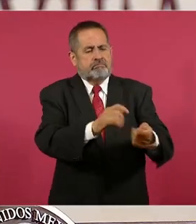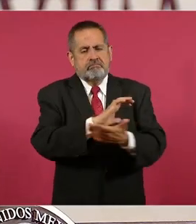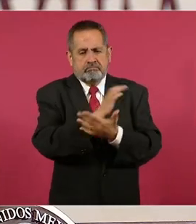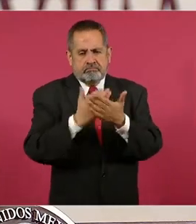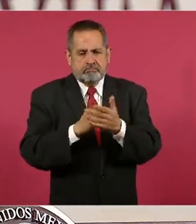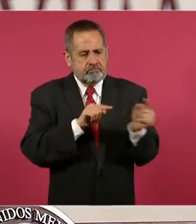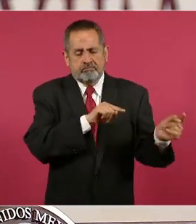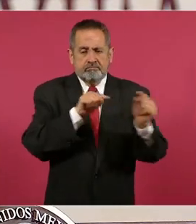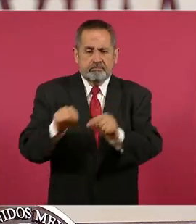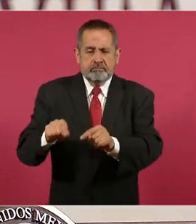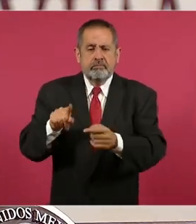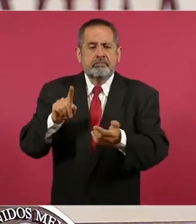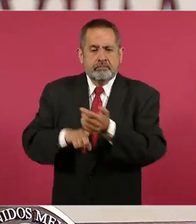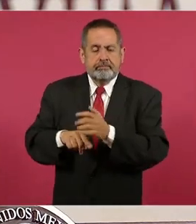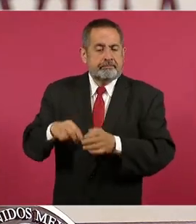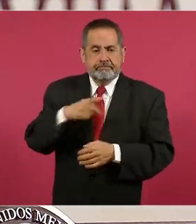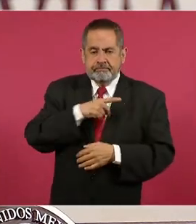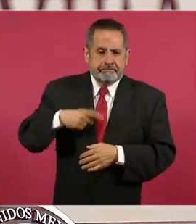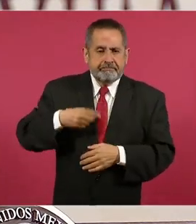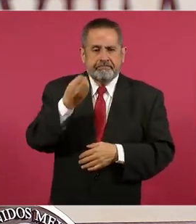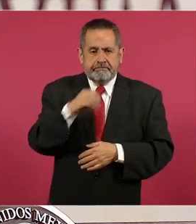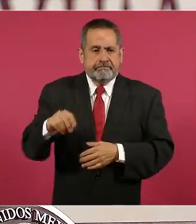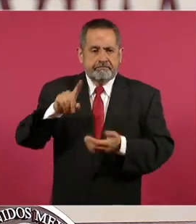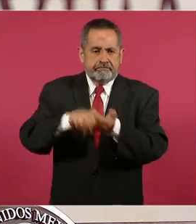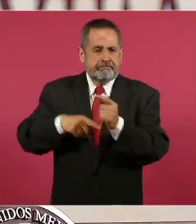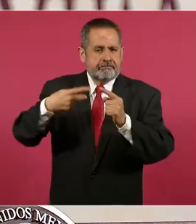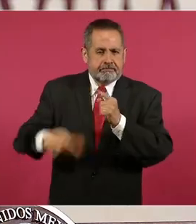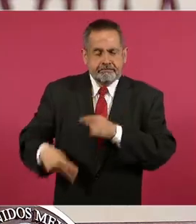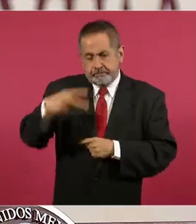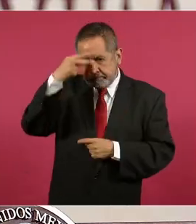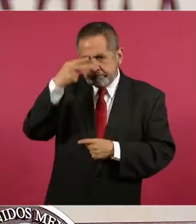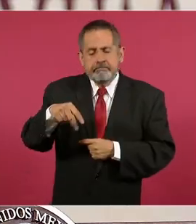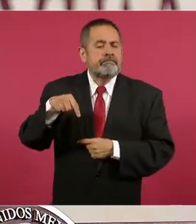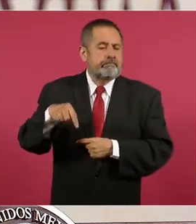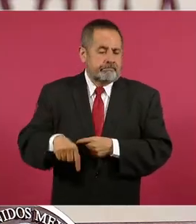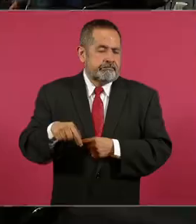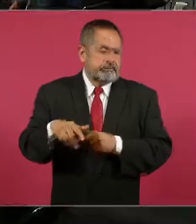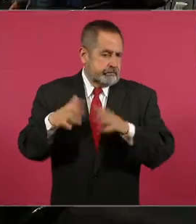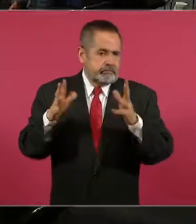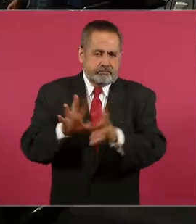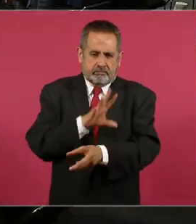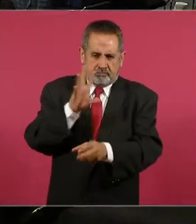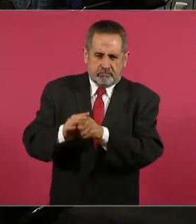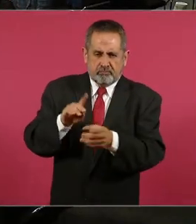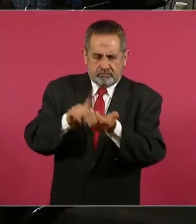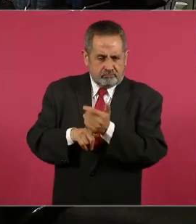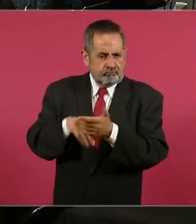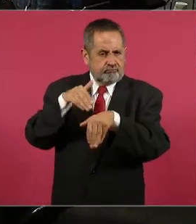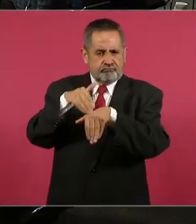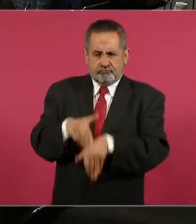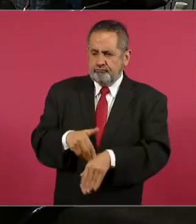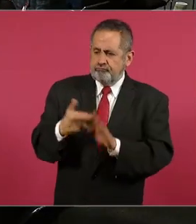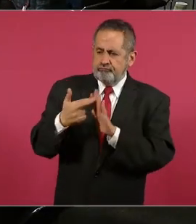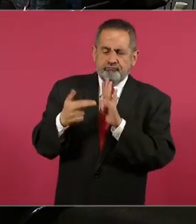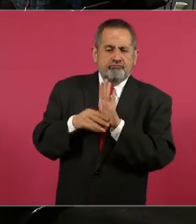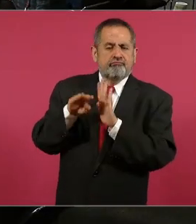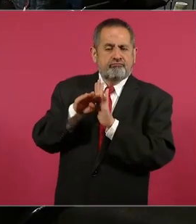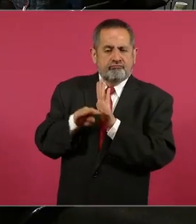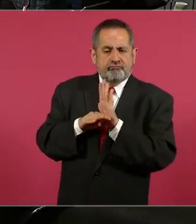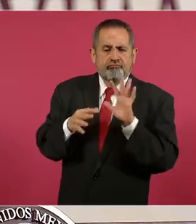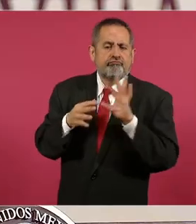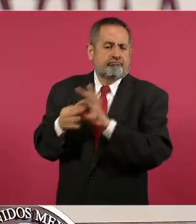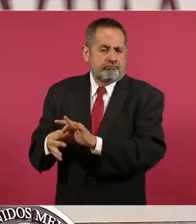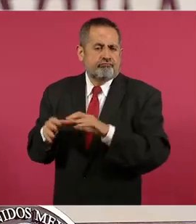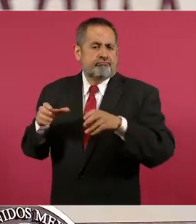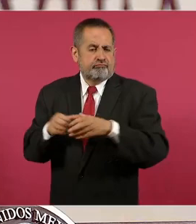a que las tripulaciones tienen que ser de origen mexicano y todo apegado también a lo que establece la